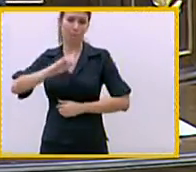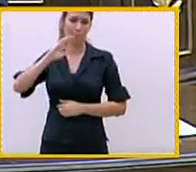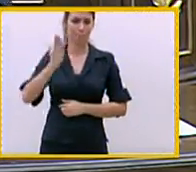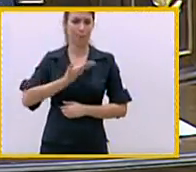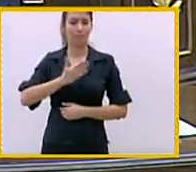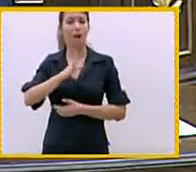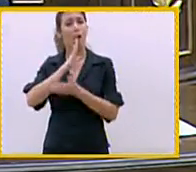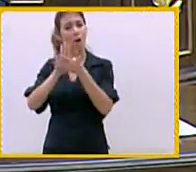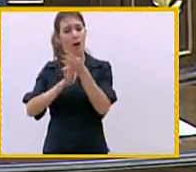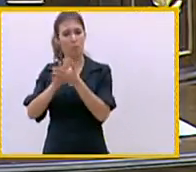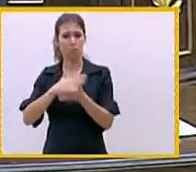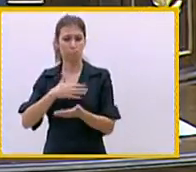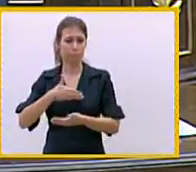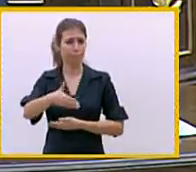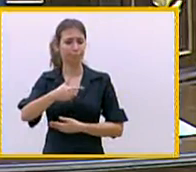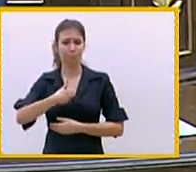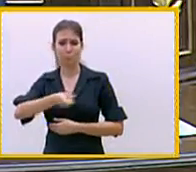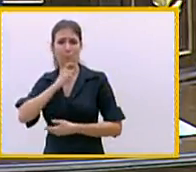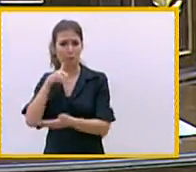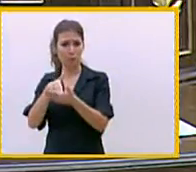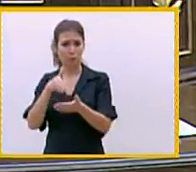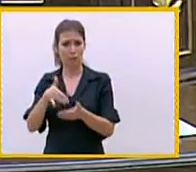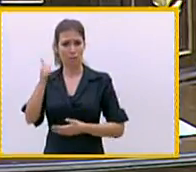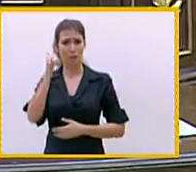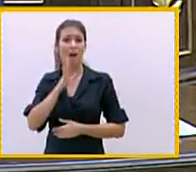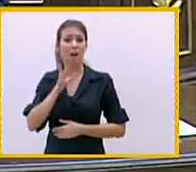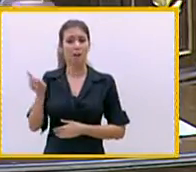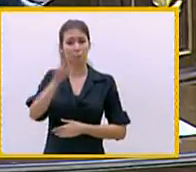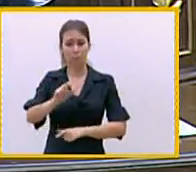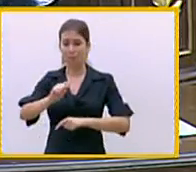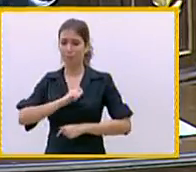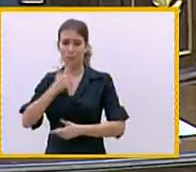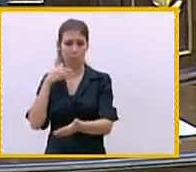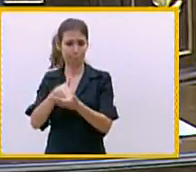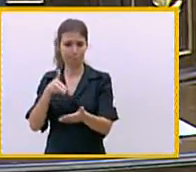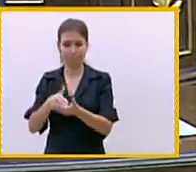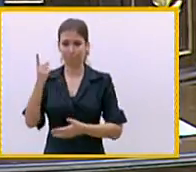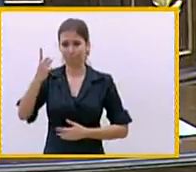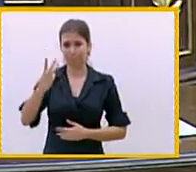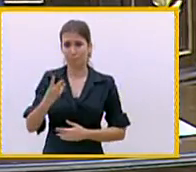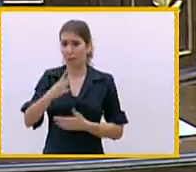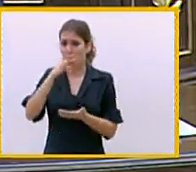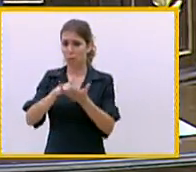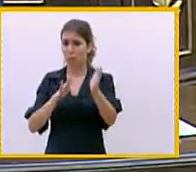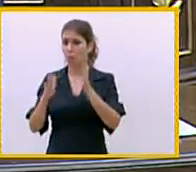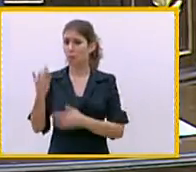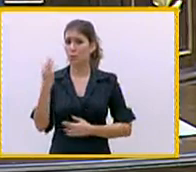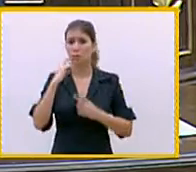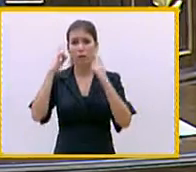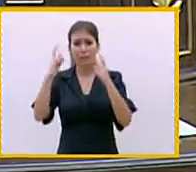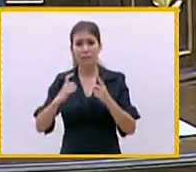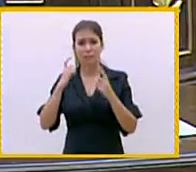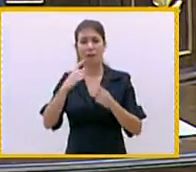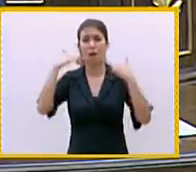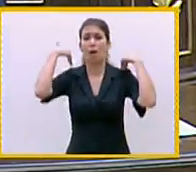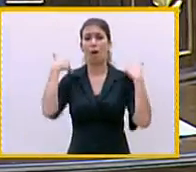que nos enfrentamos para acelerar esa recuperación, no es para tratar, a estas alturas, de aliviar la responsabilidad del